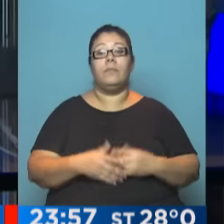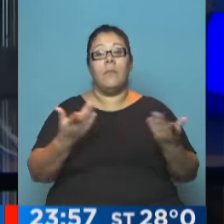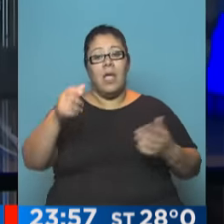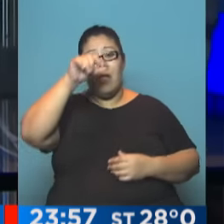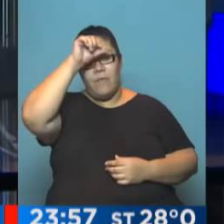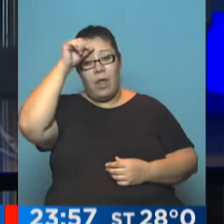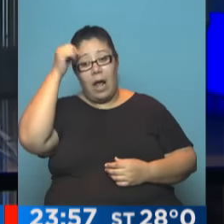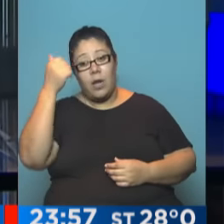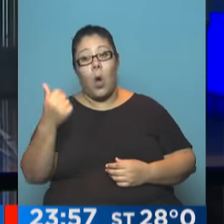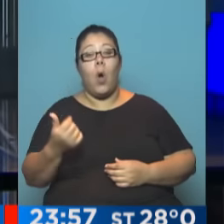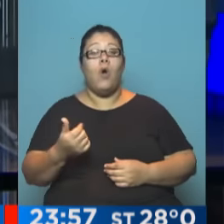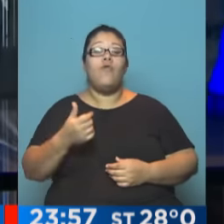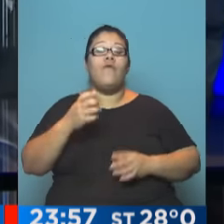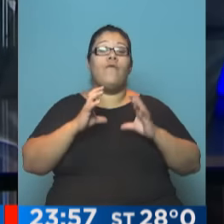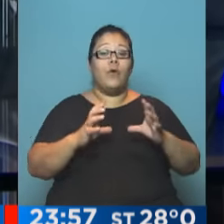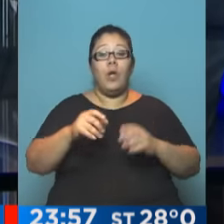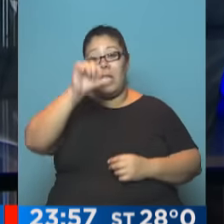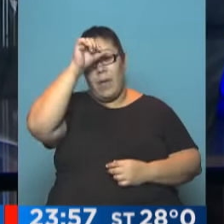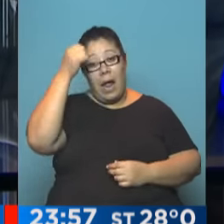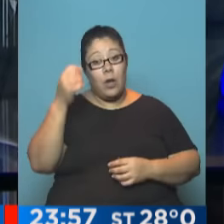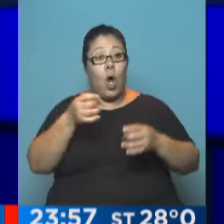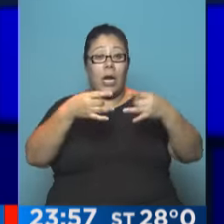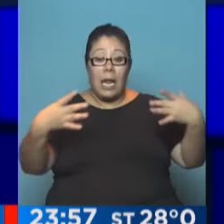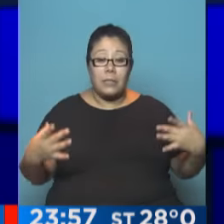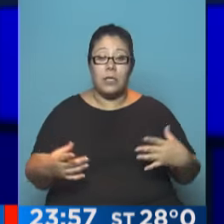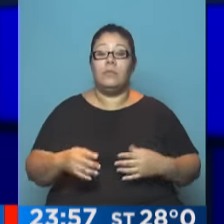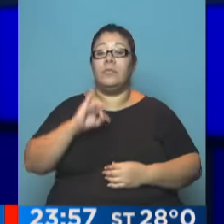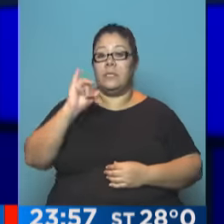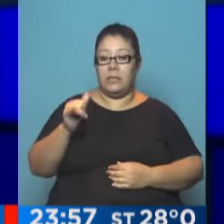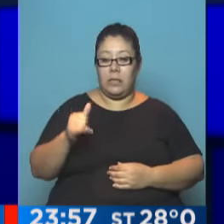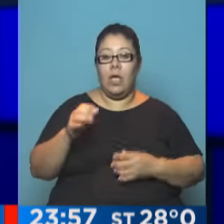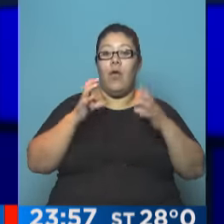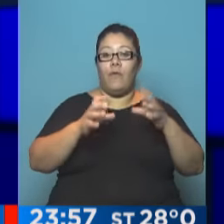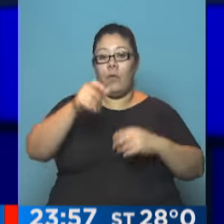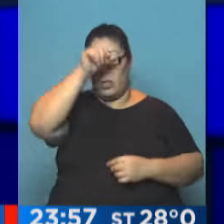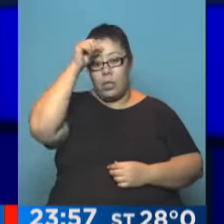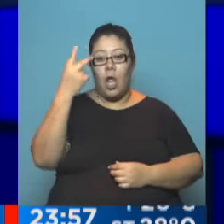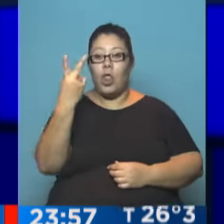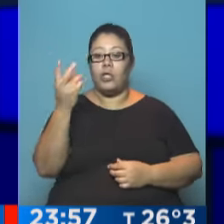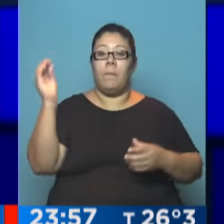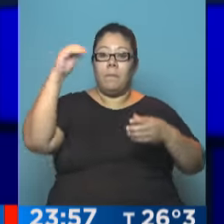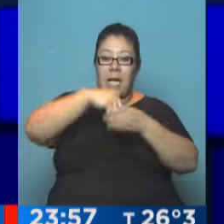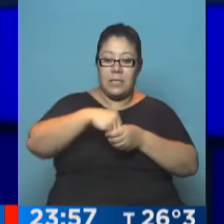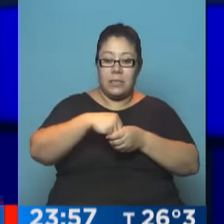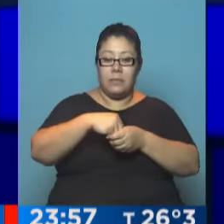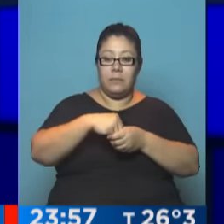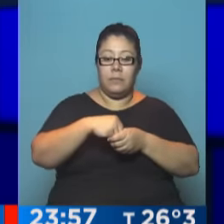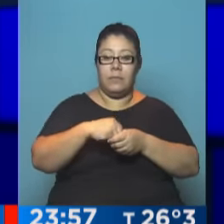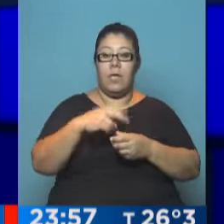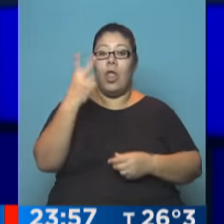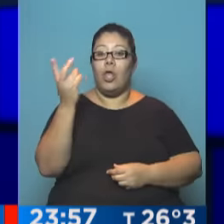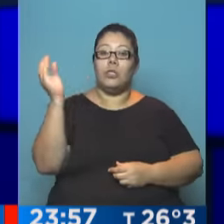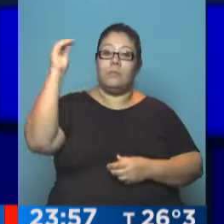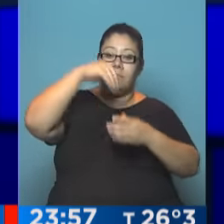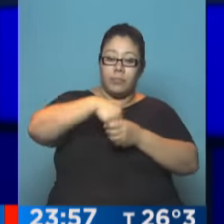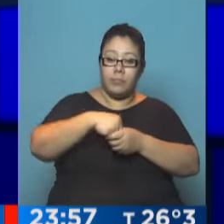con, bueno, el fútbol veraniego, algunos superclásicos en la agenda, ¿no? El fútbol veraniego con 2 asistentes más a los habituales como para empezar de a